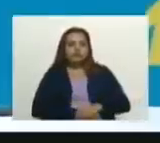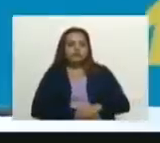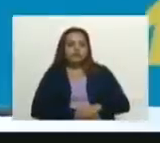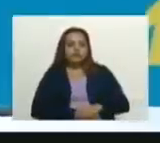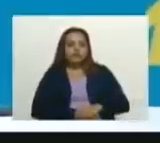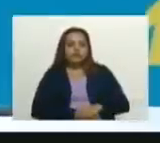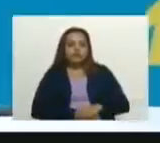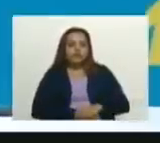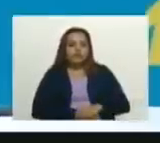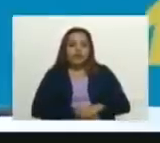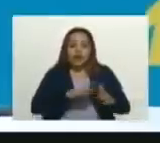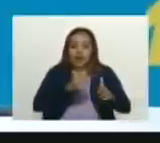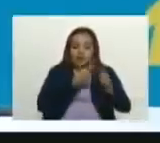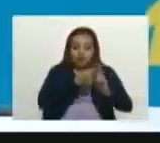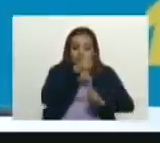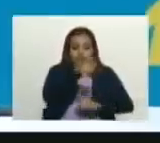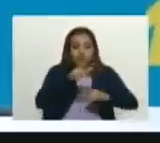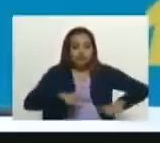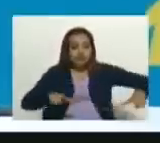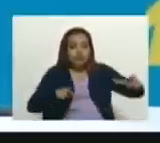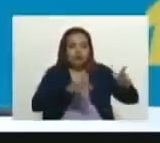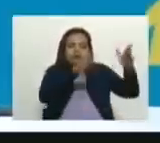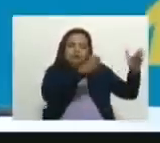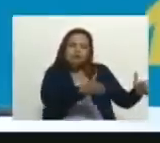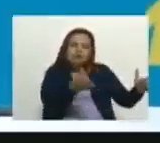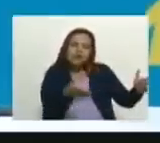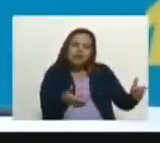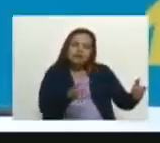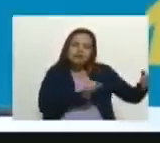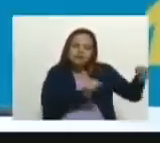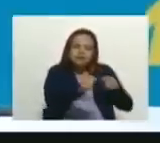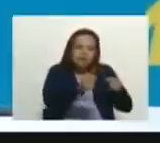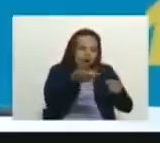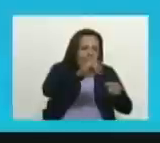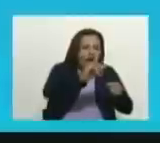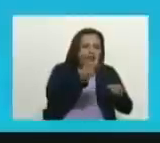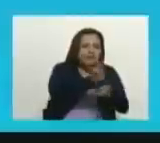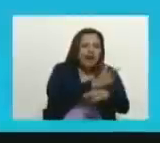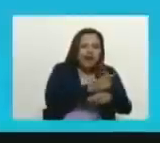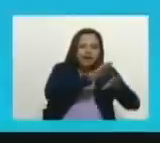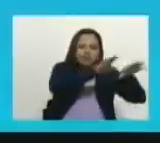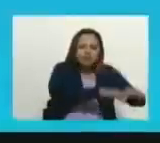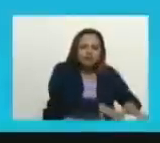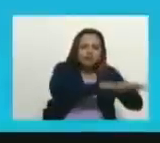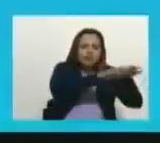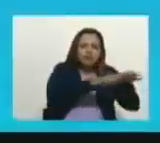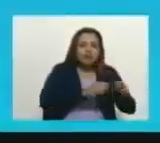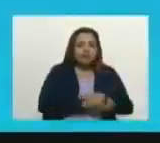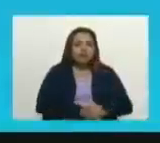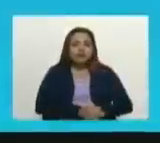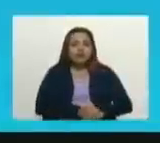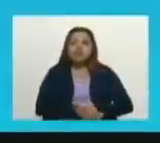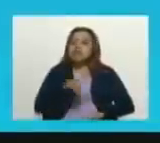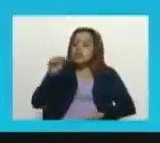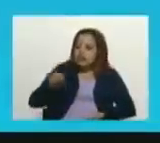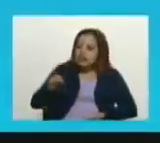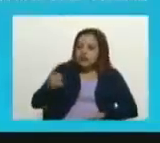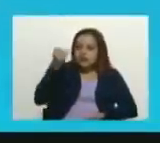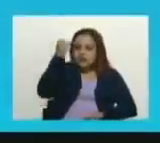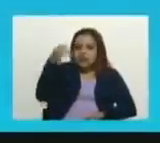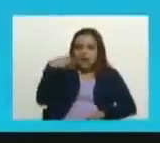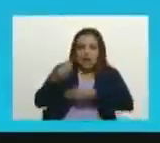se trata de un tanque estacionario de gas GLP, ¿verdad, Natalia? Sí, presidente, un tanque estacionario con todos